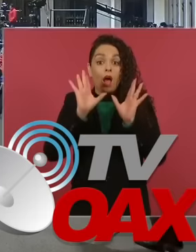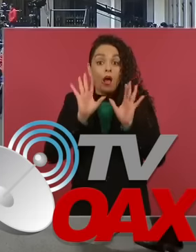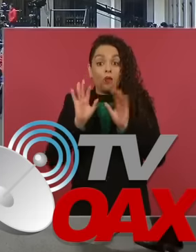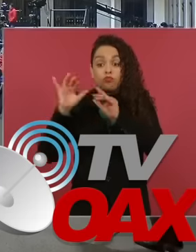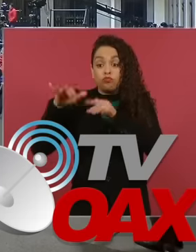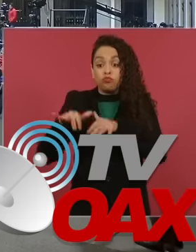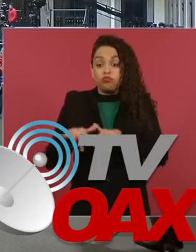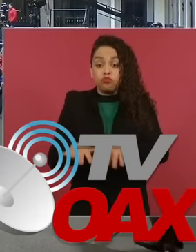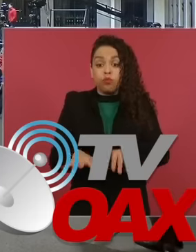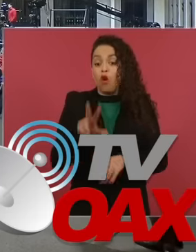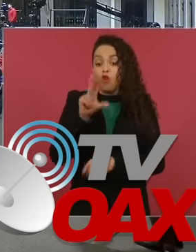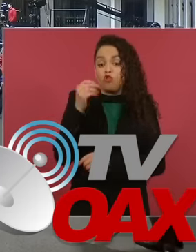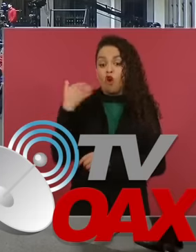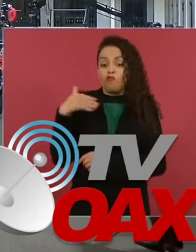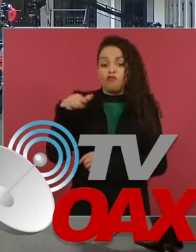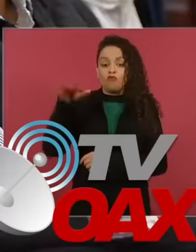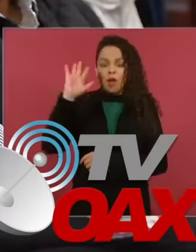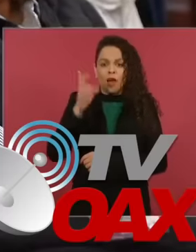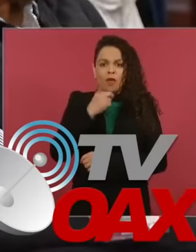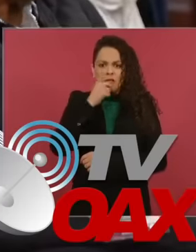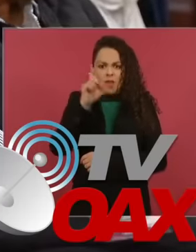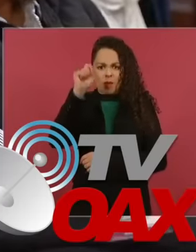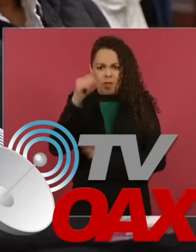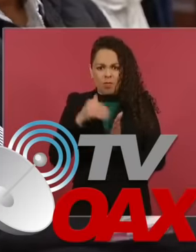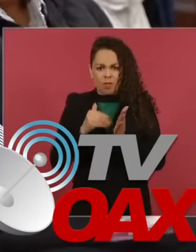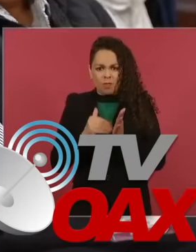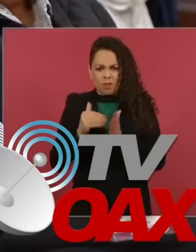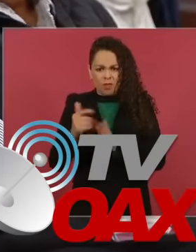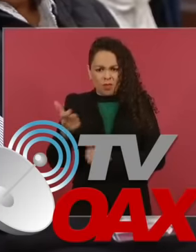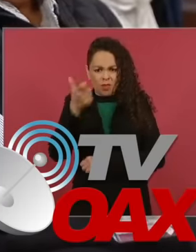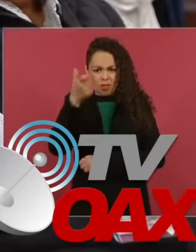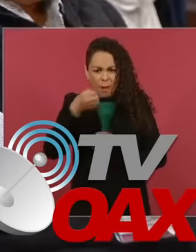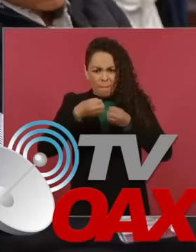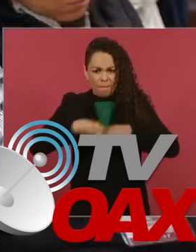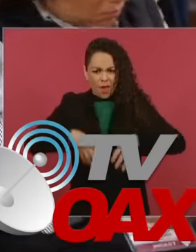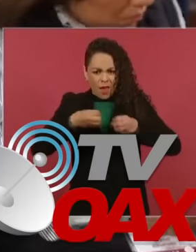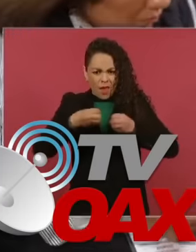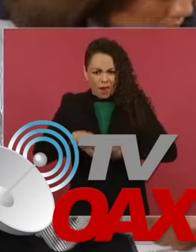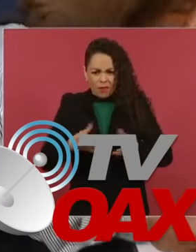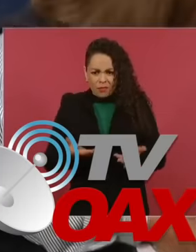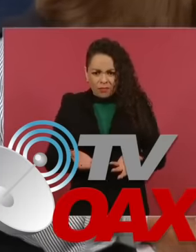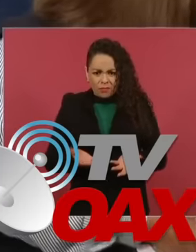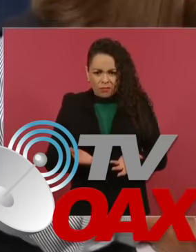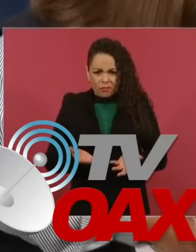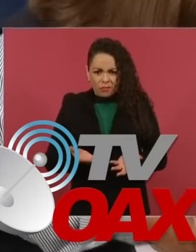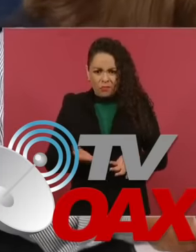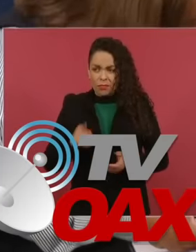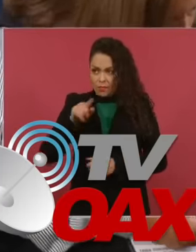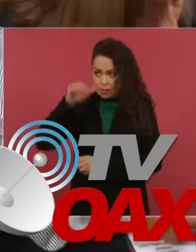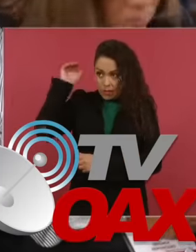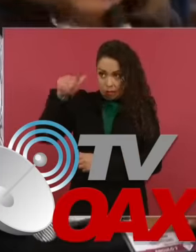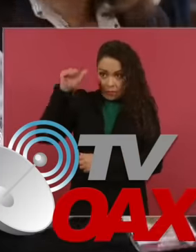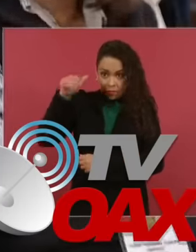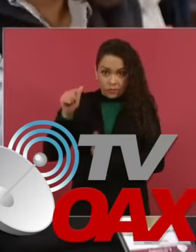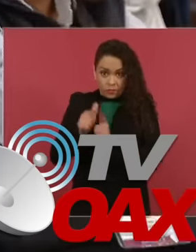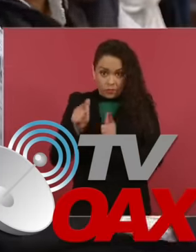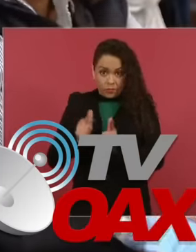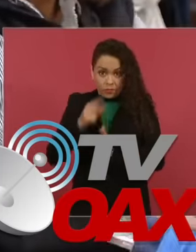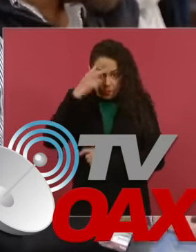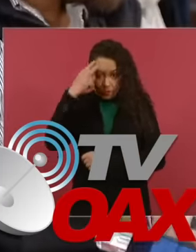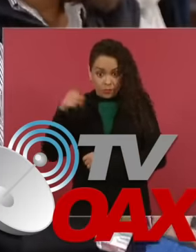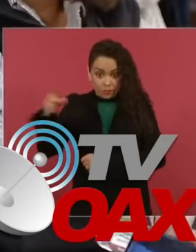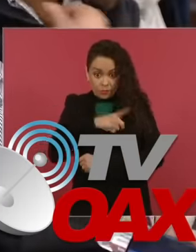que supuestamente que son 20,000 millones de pesos, ¿se va a exigir al Grupo México de que remedie el